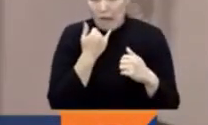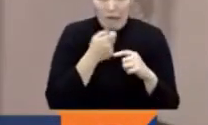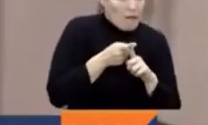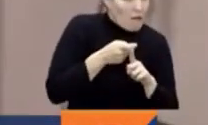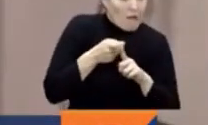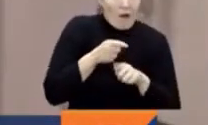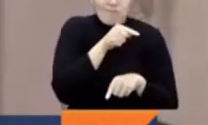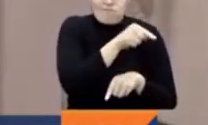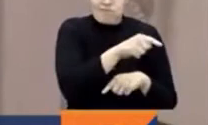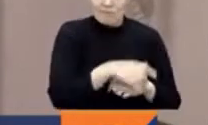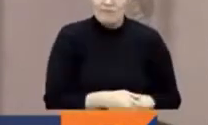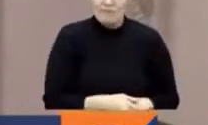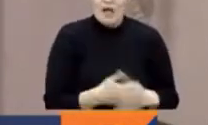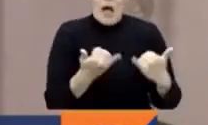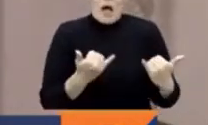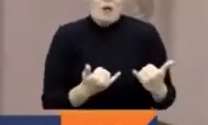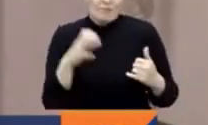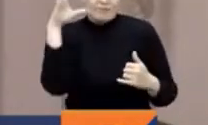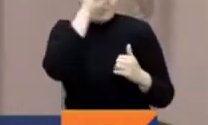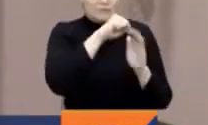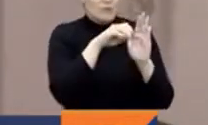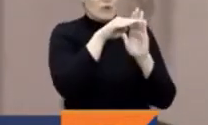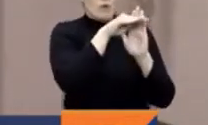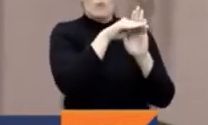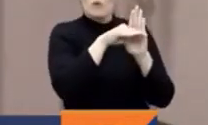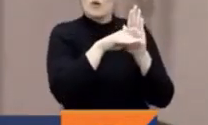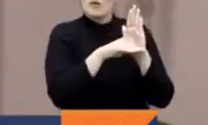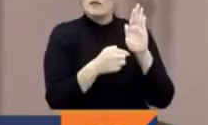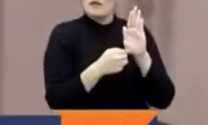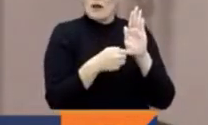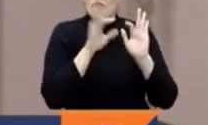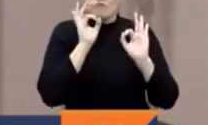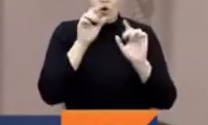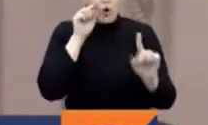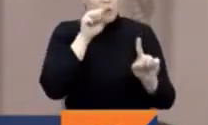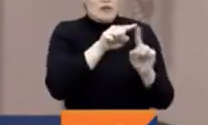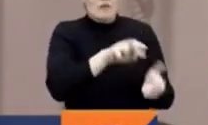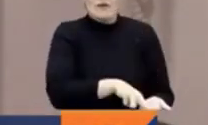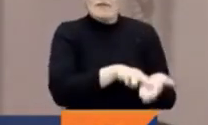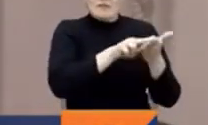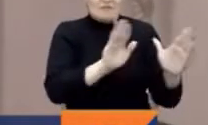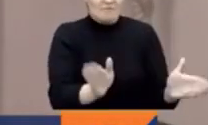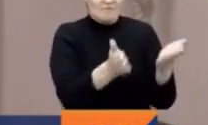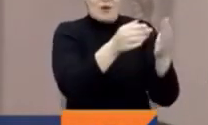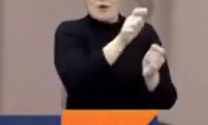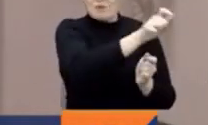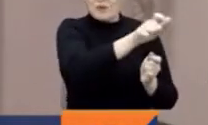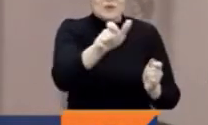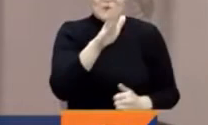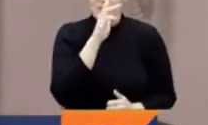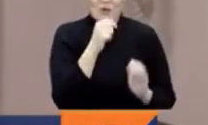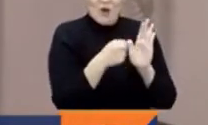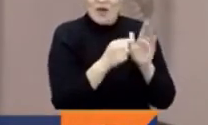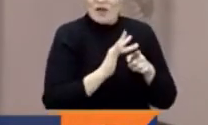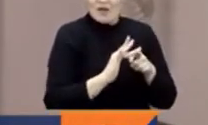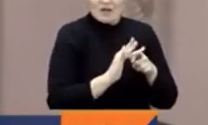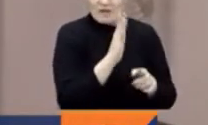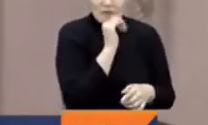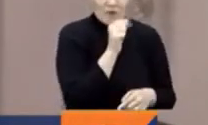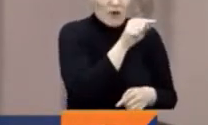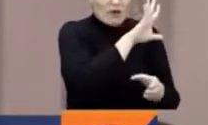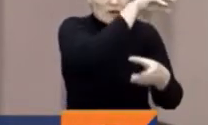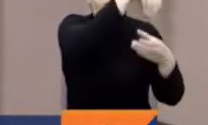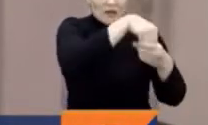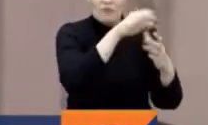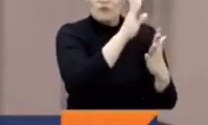el resultado de la ausencia de unas políticas de rehabilitación y resocialización que permitan neutralizar los comportamientos y conductas antisociales al interior